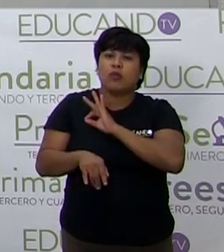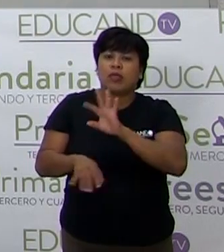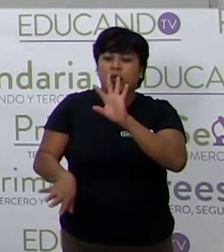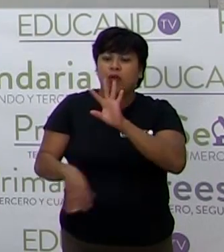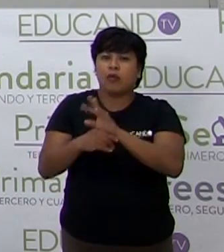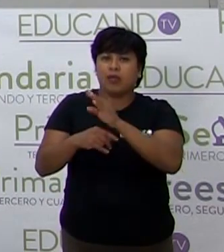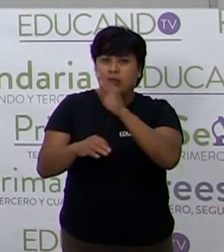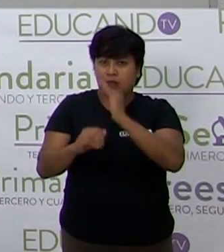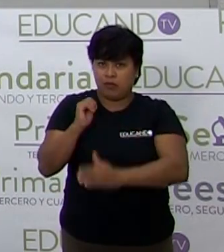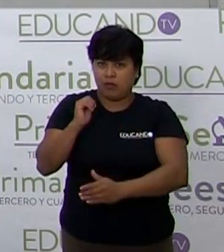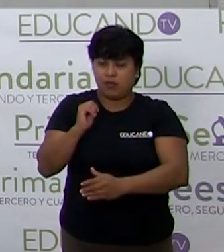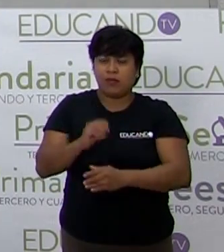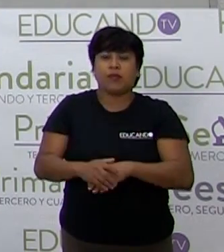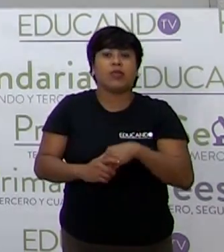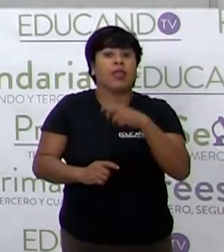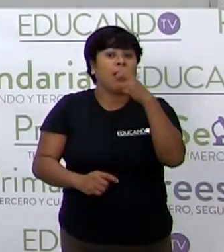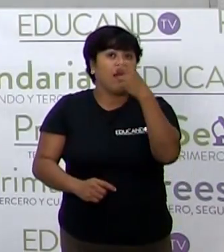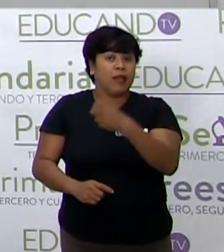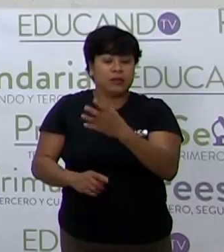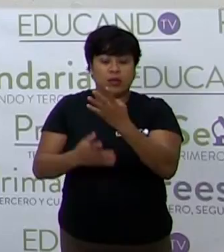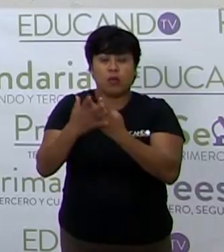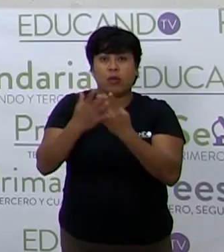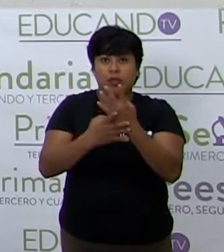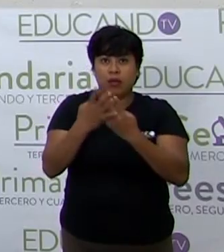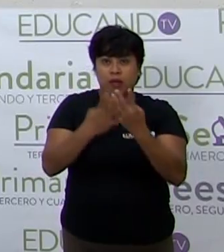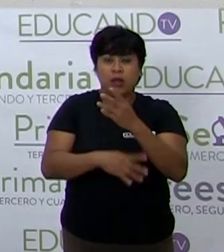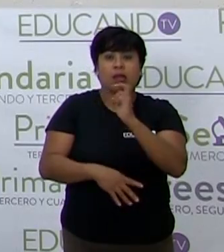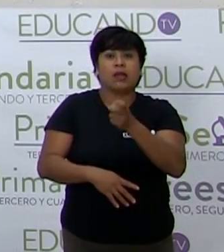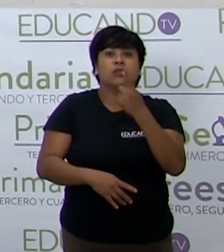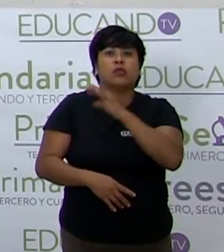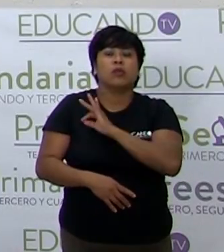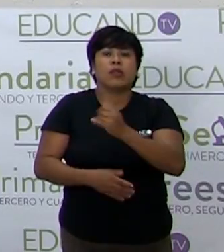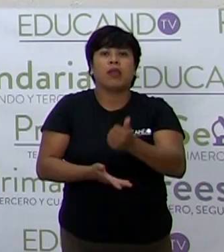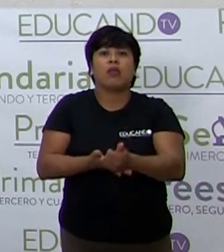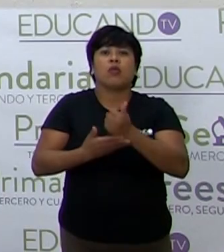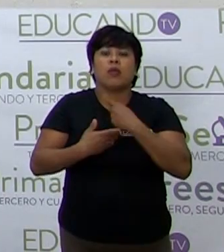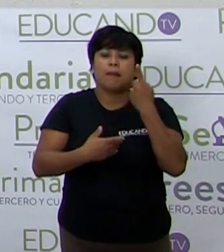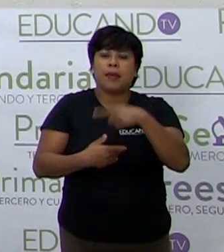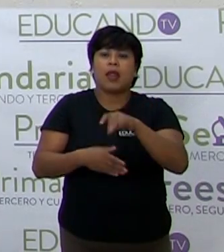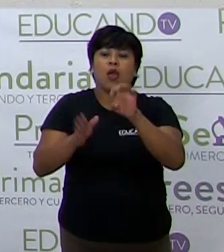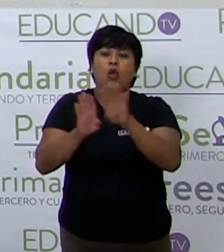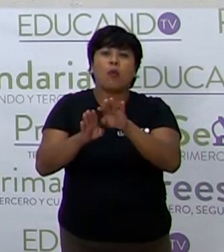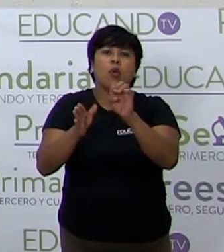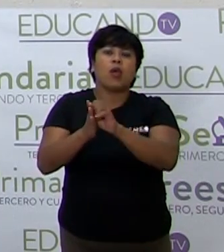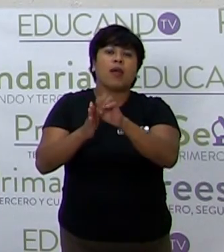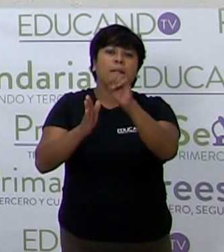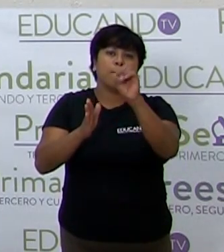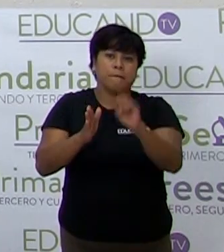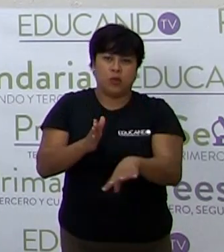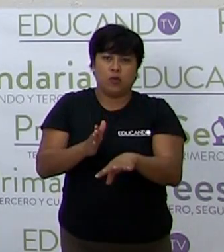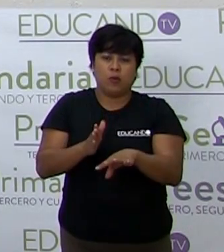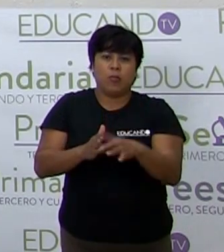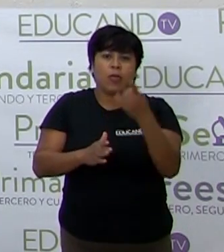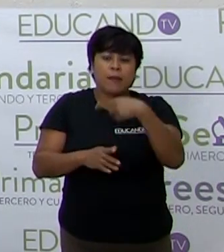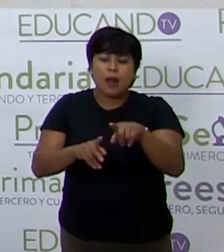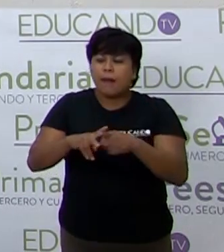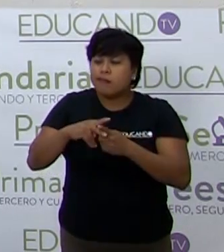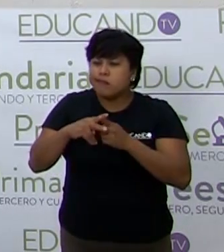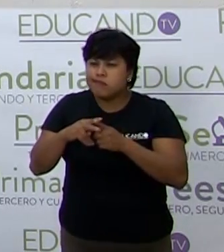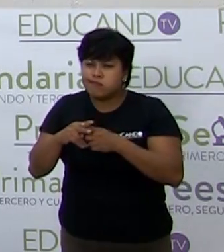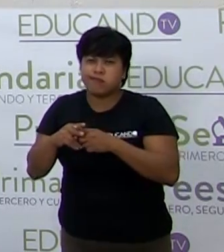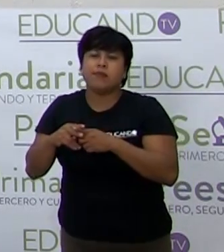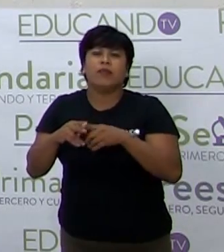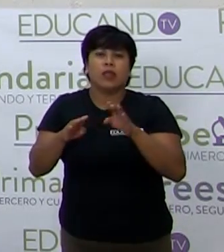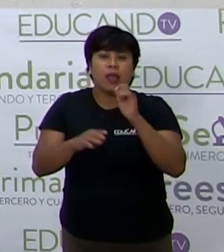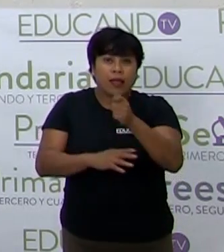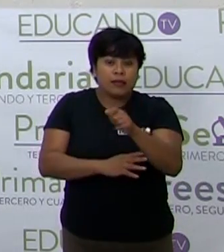Voy a colocar esta cuadrícula que nos va a ayudar a ejemplificar o calcular el área. Recuerda que el